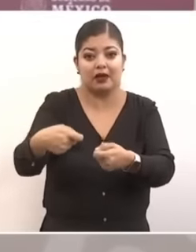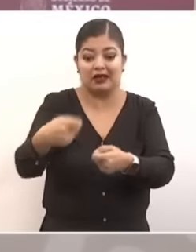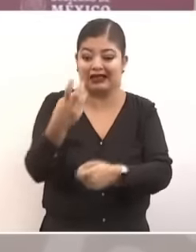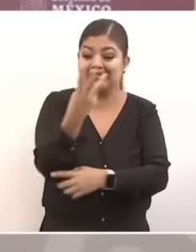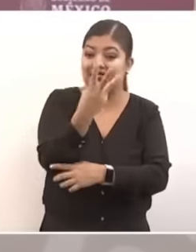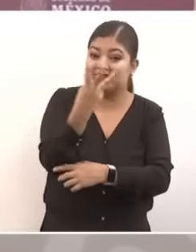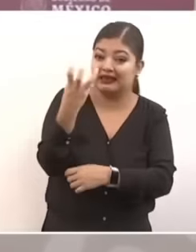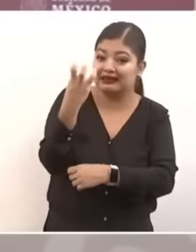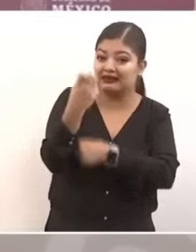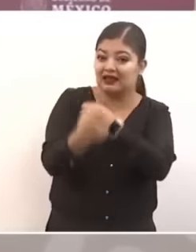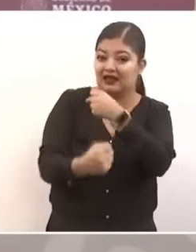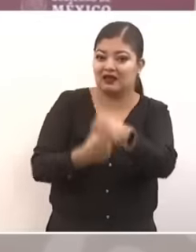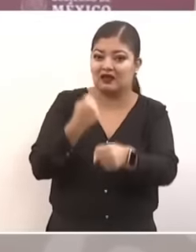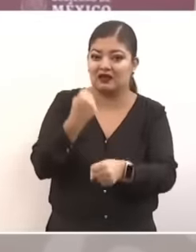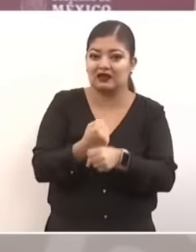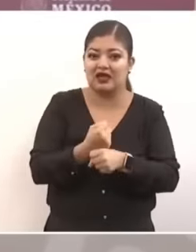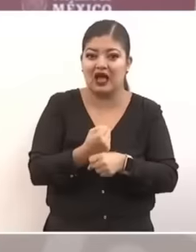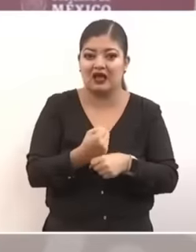300 años.